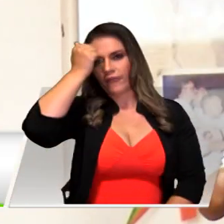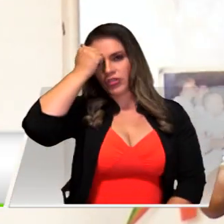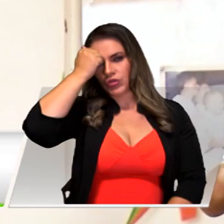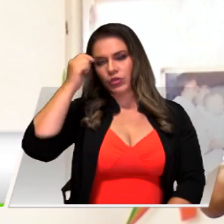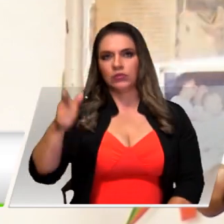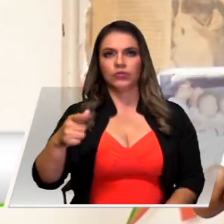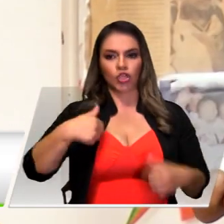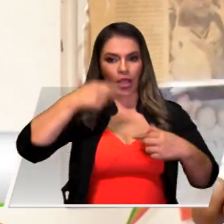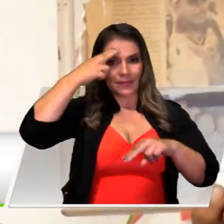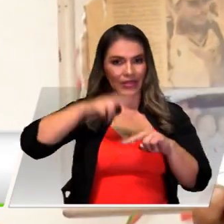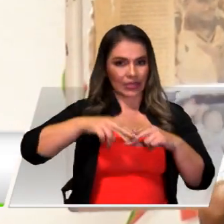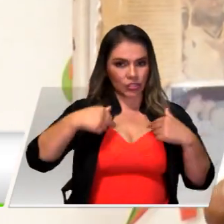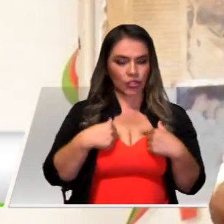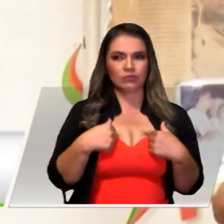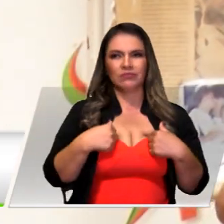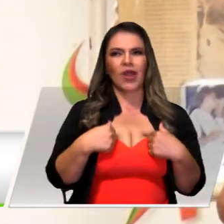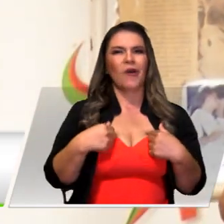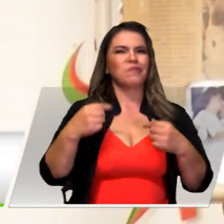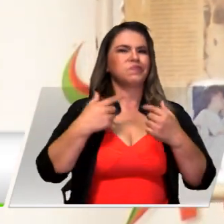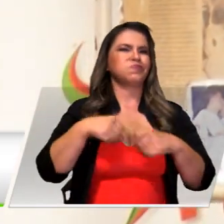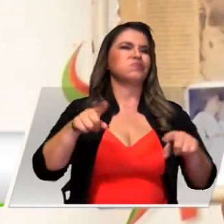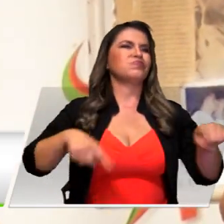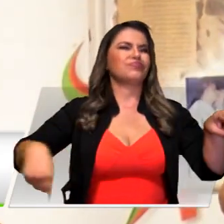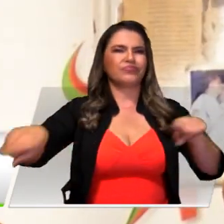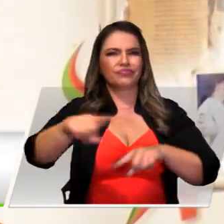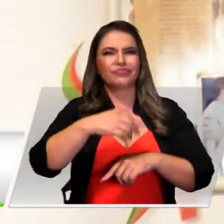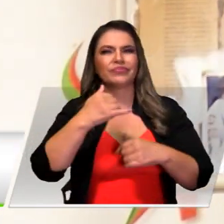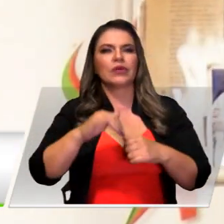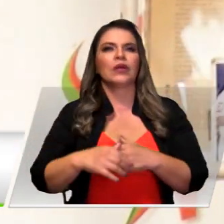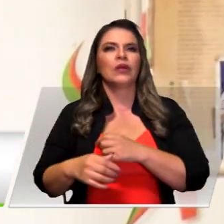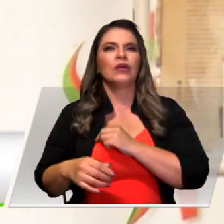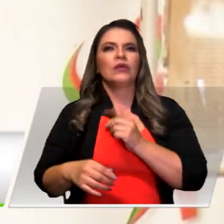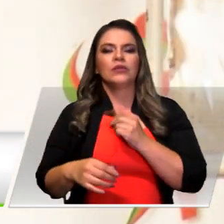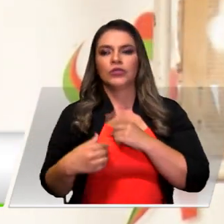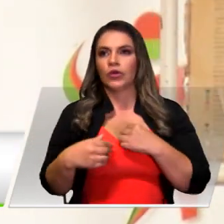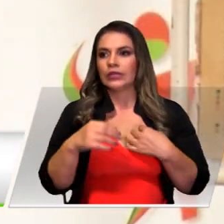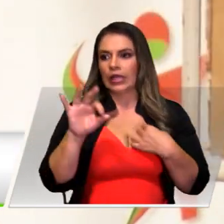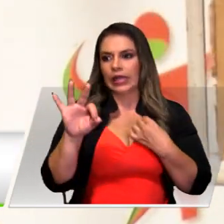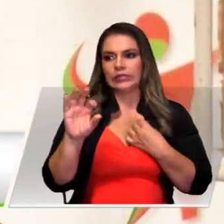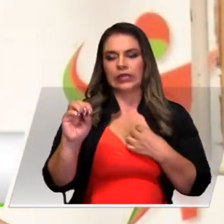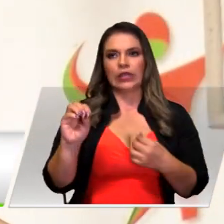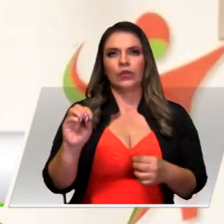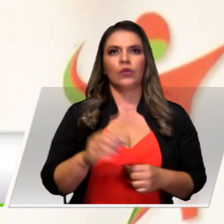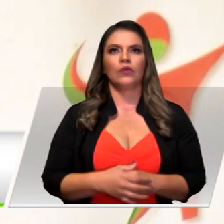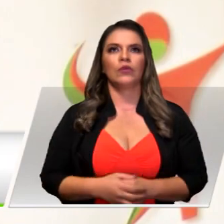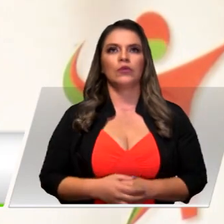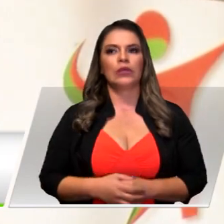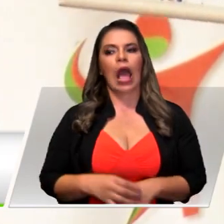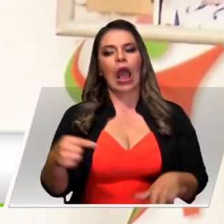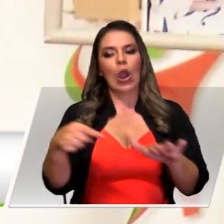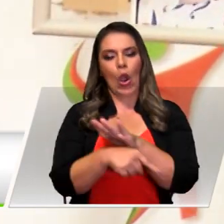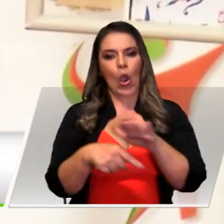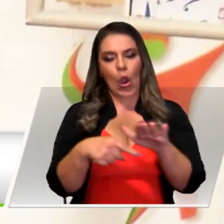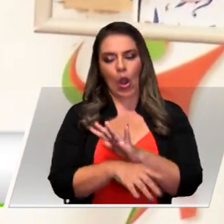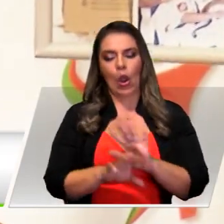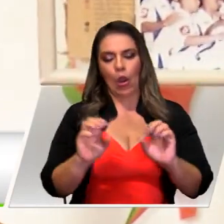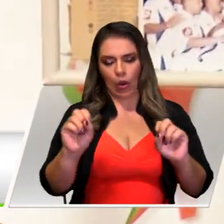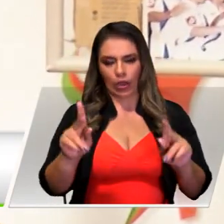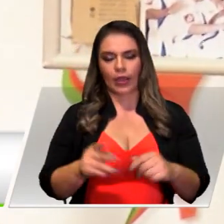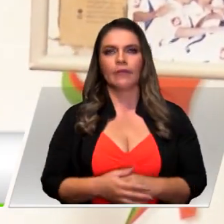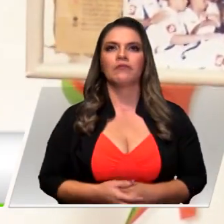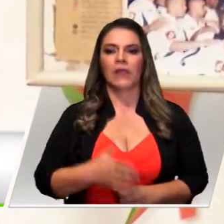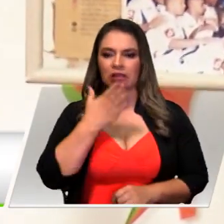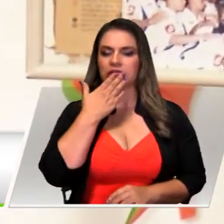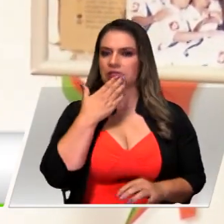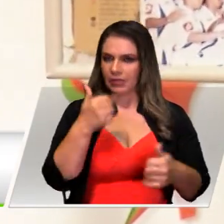ni lo inventé yo. Siempre sucedió lo mismo. Cuando uno va perdiendo 3-0, se llama goleada. Pero